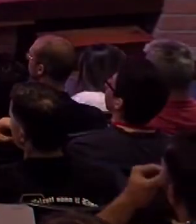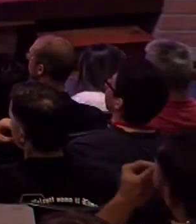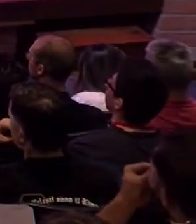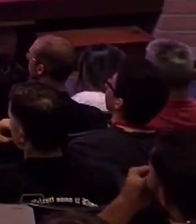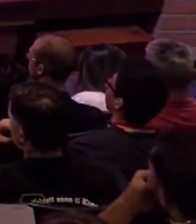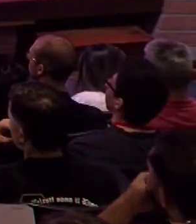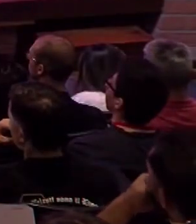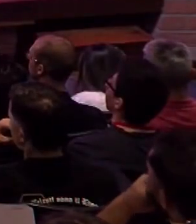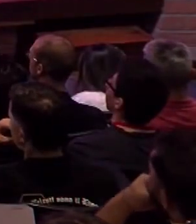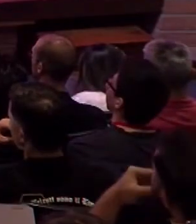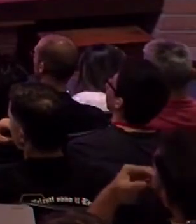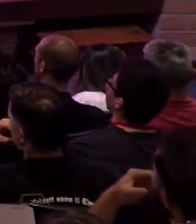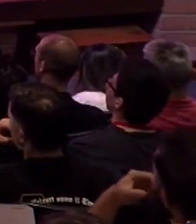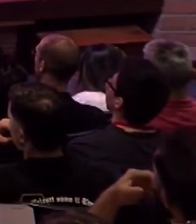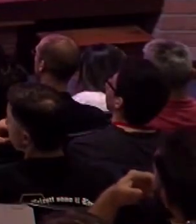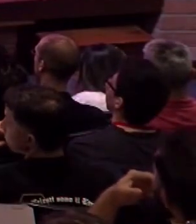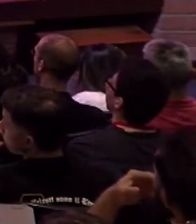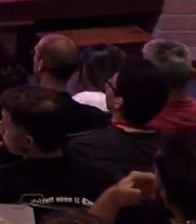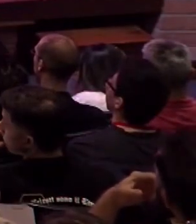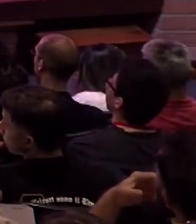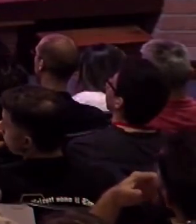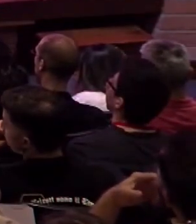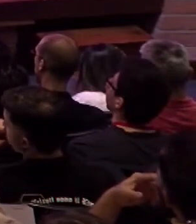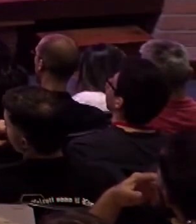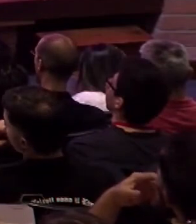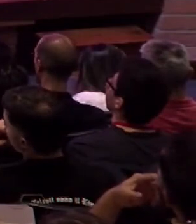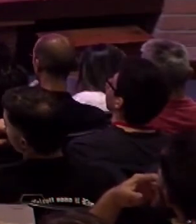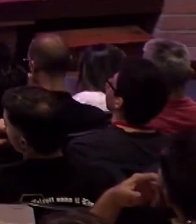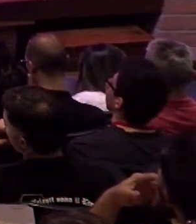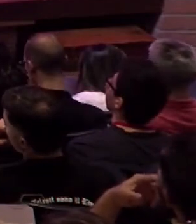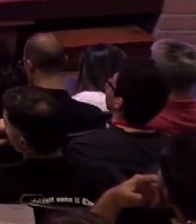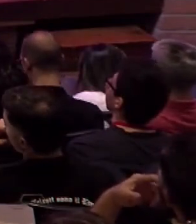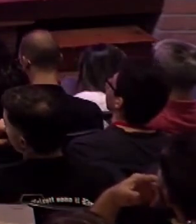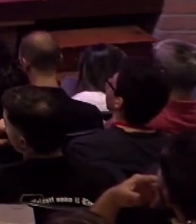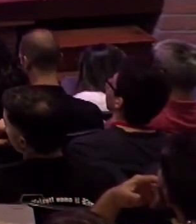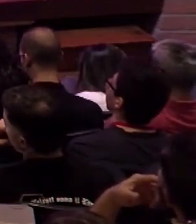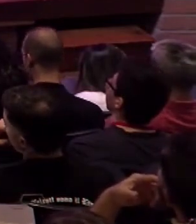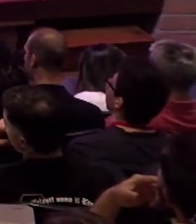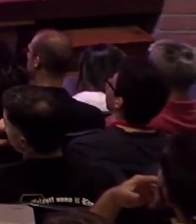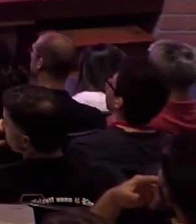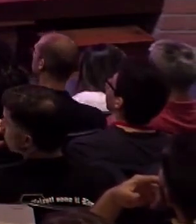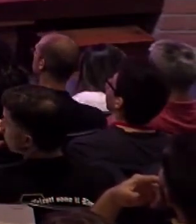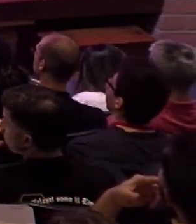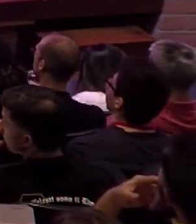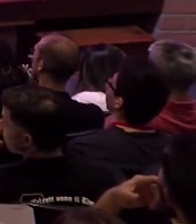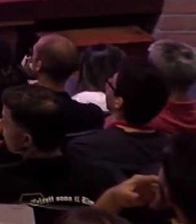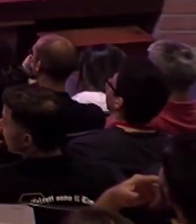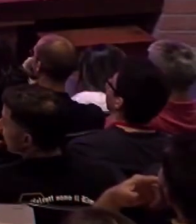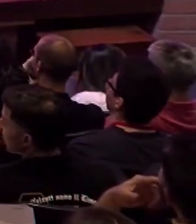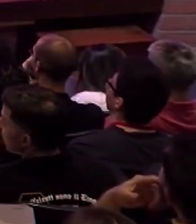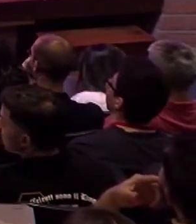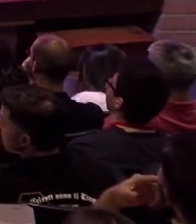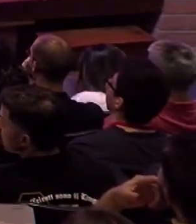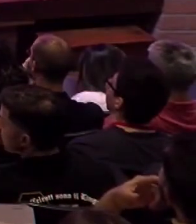unos ya...? Depende de cómo lo hagas. Okay. Hay unas introducciones que son low code, pero hay unas más profundas en las que